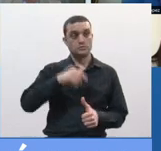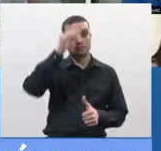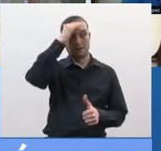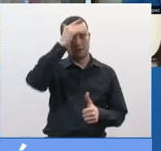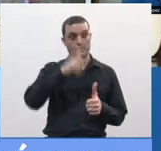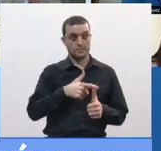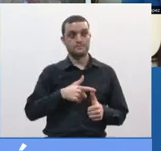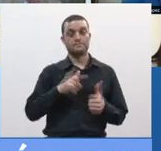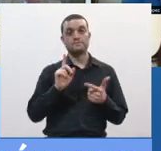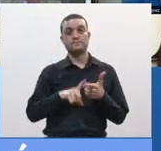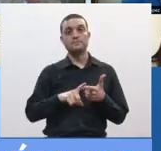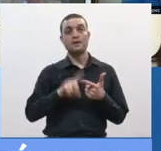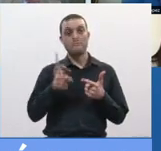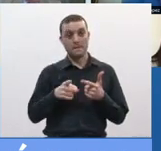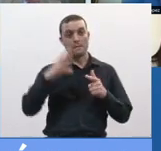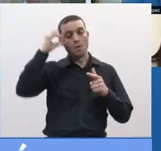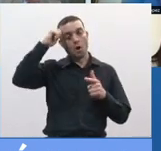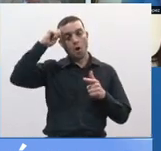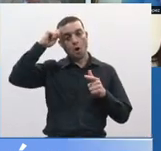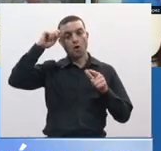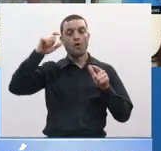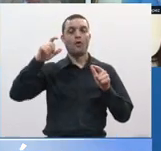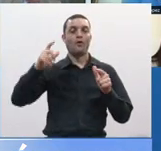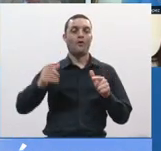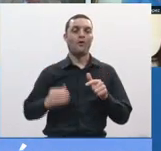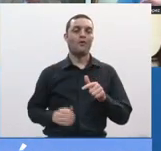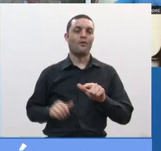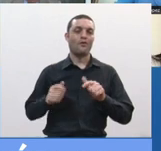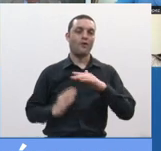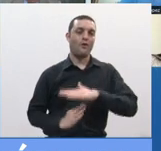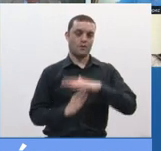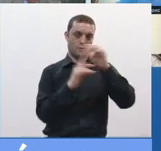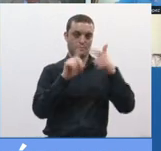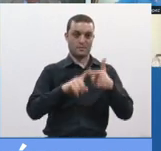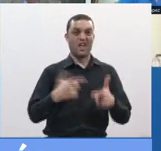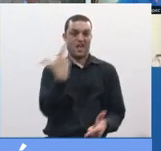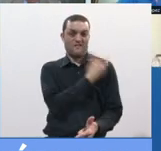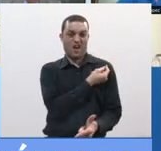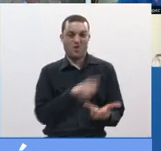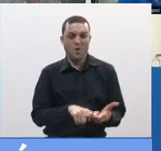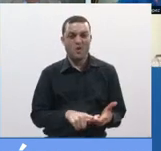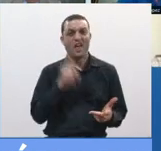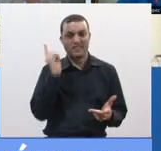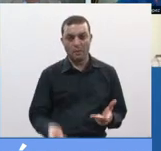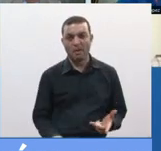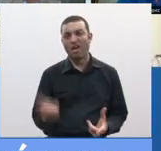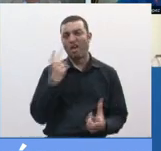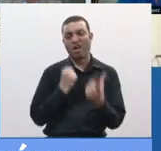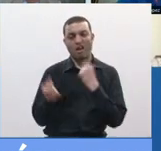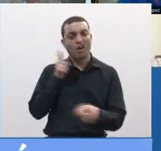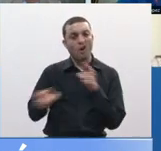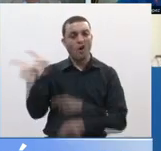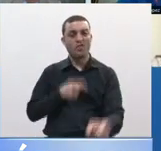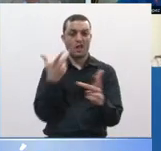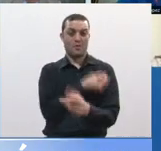Corte, que se tiene con la cuarentena, que se tiene con la vacuna, ahora cuestionan la vacuna. Porque se fueron, fue una delegación nuestra,